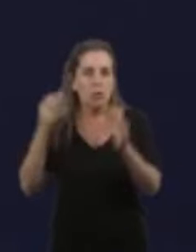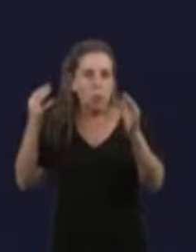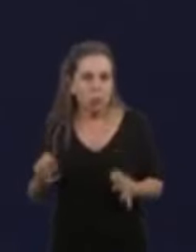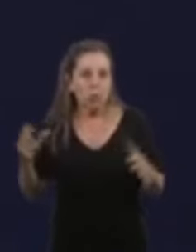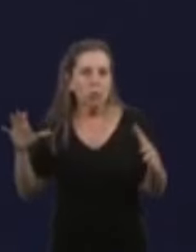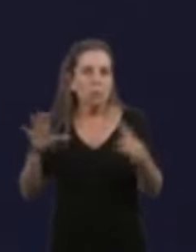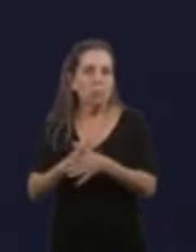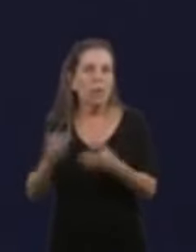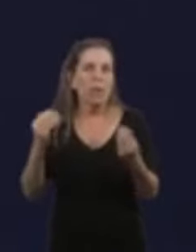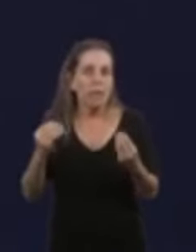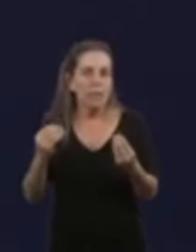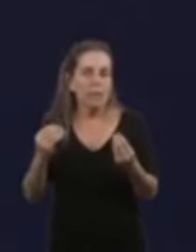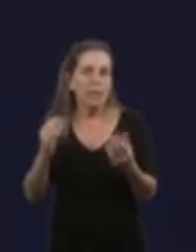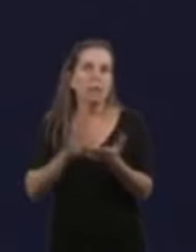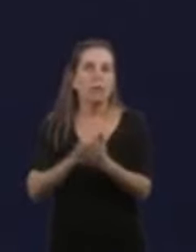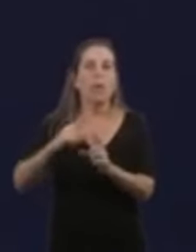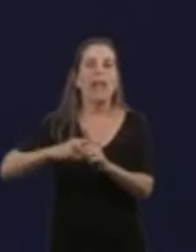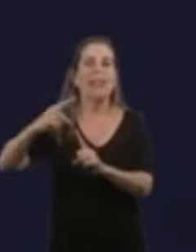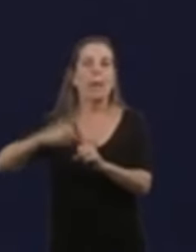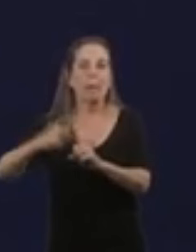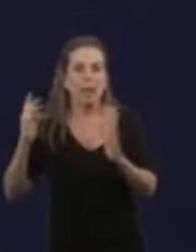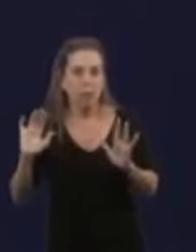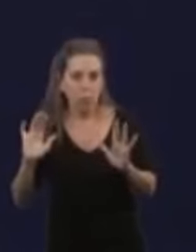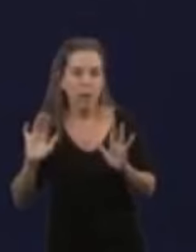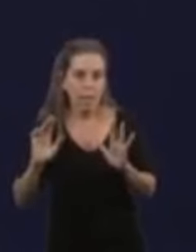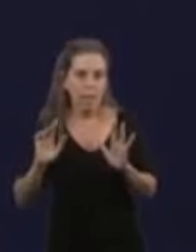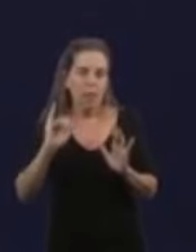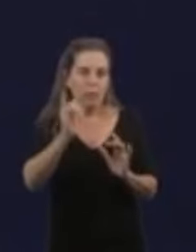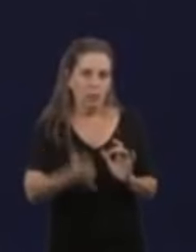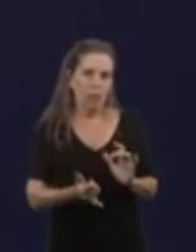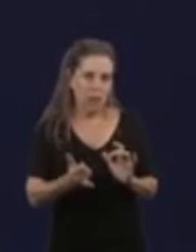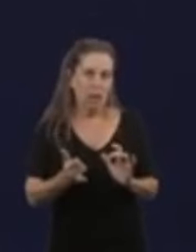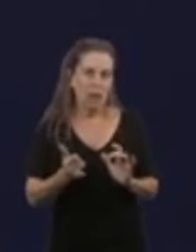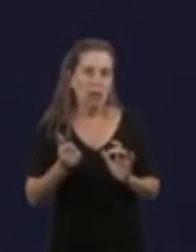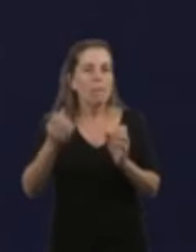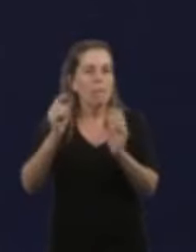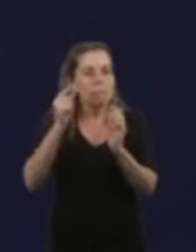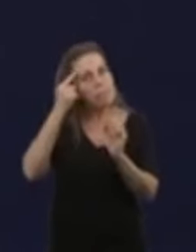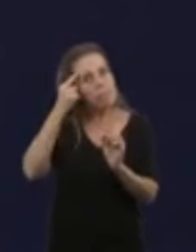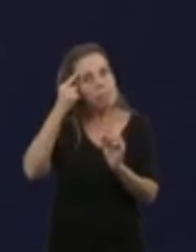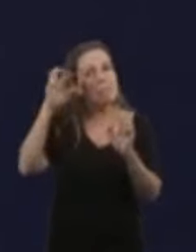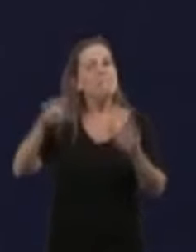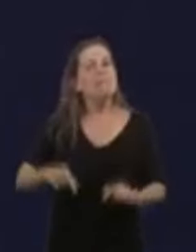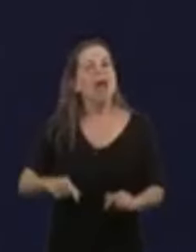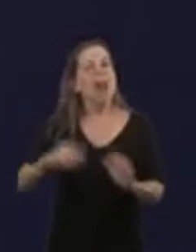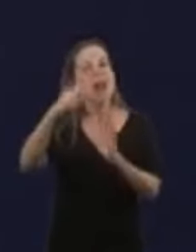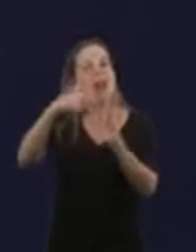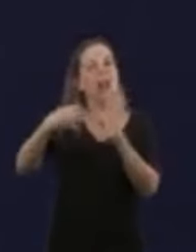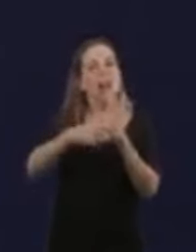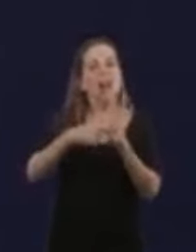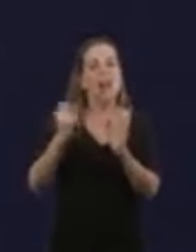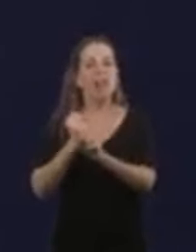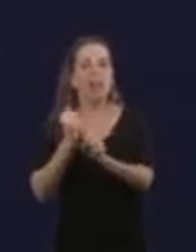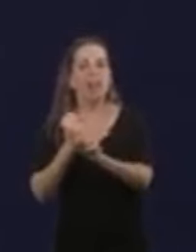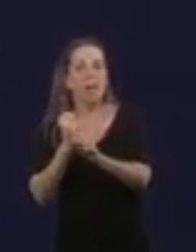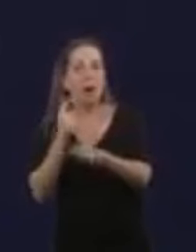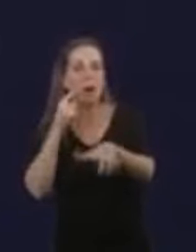decía recién por ejemplo temas de temperatura pero sí empezar a planear de